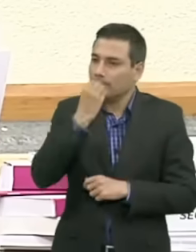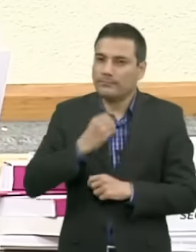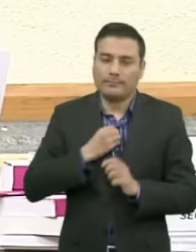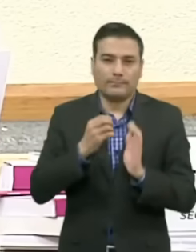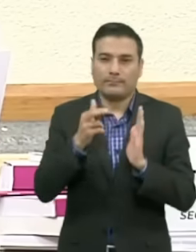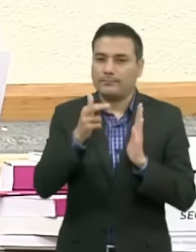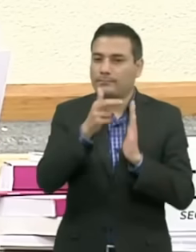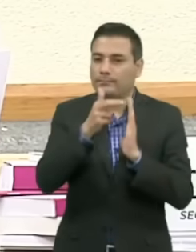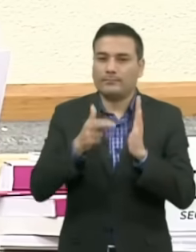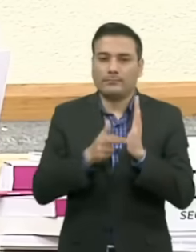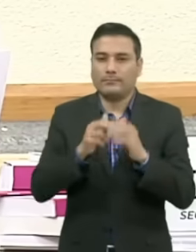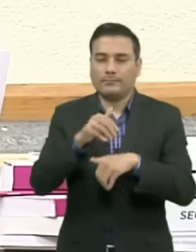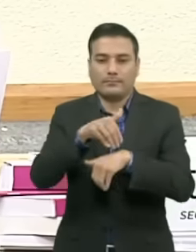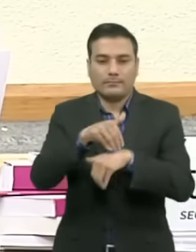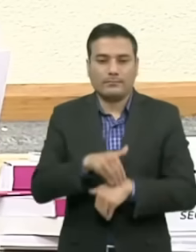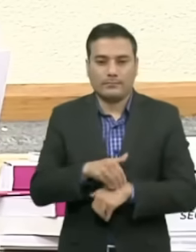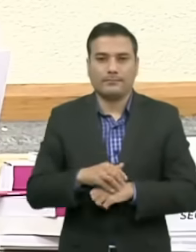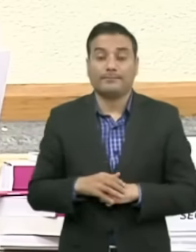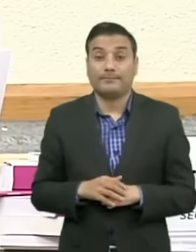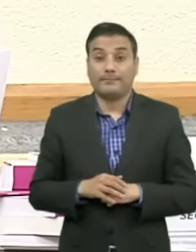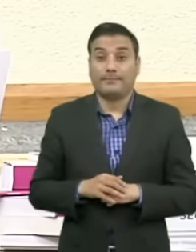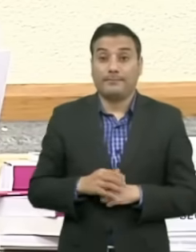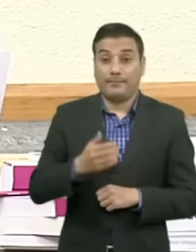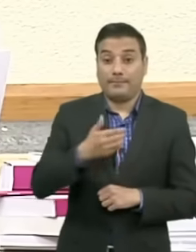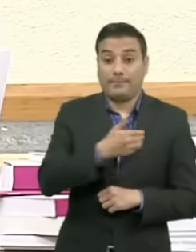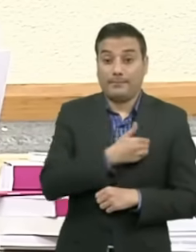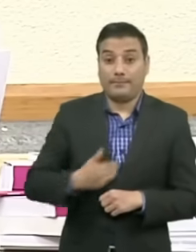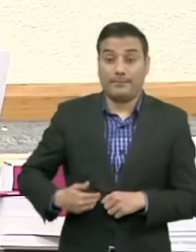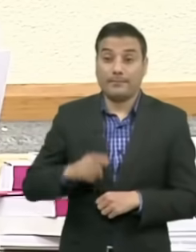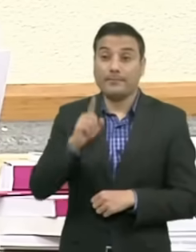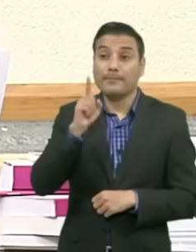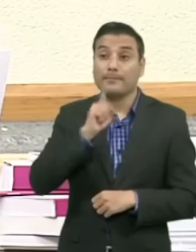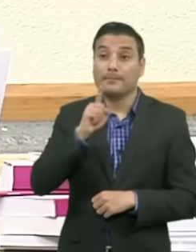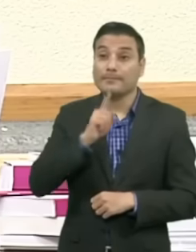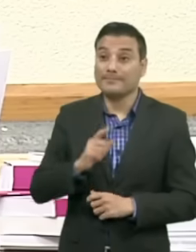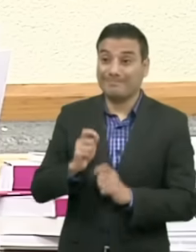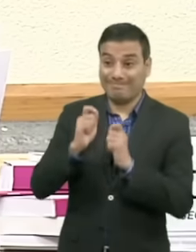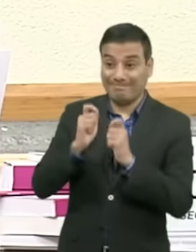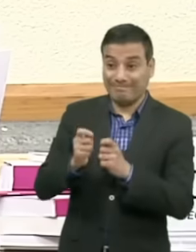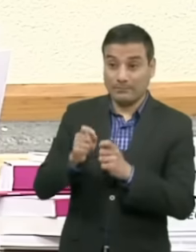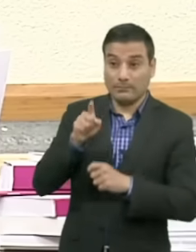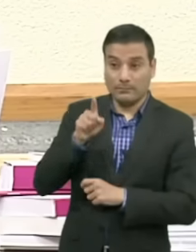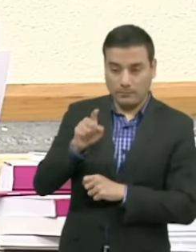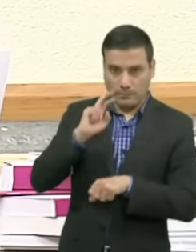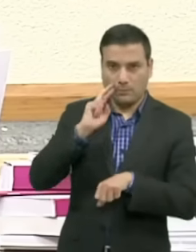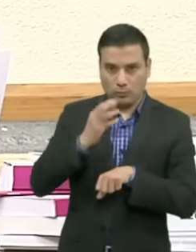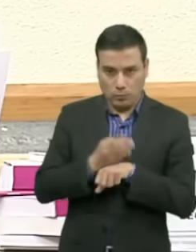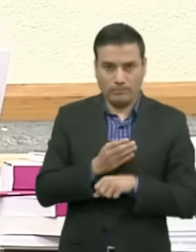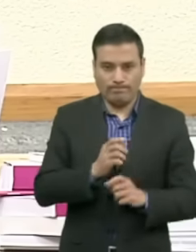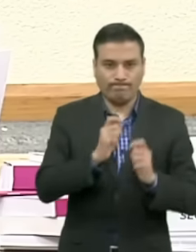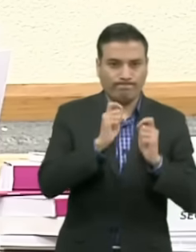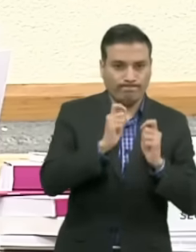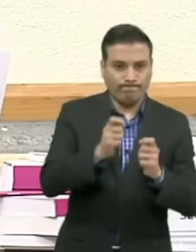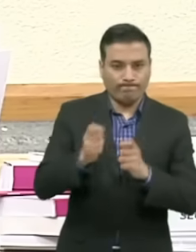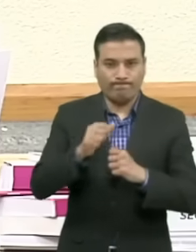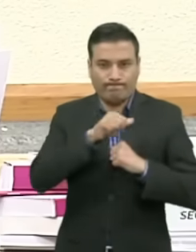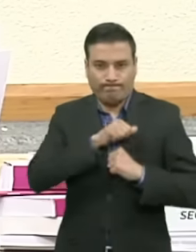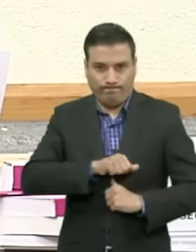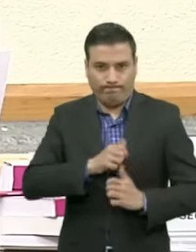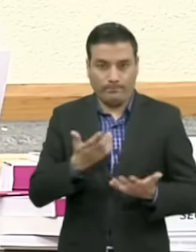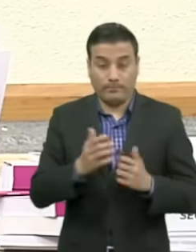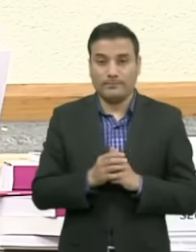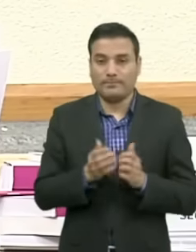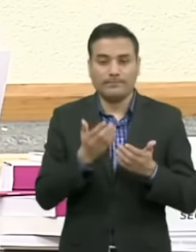establece. Es facultad de la presidencia nombrar las encargadurías. Hoy está de nuevo aquí